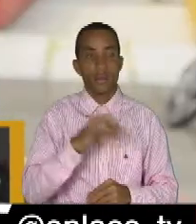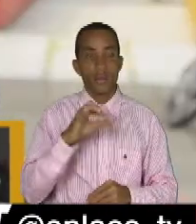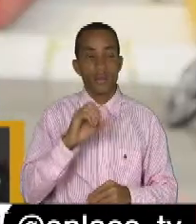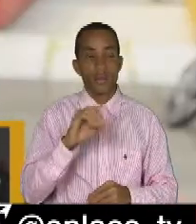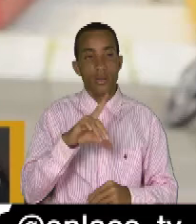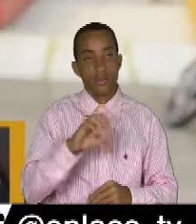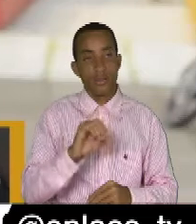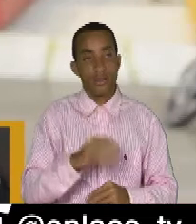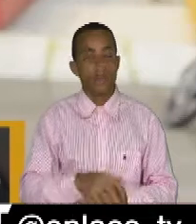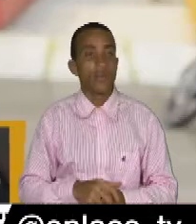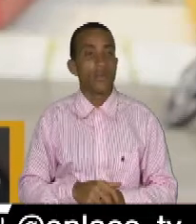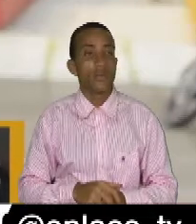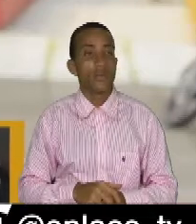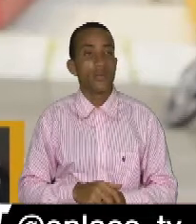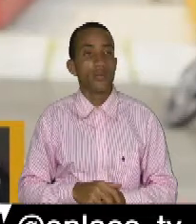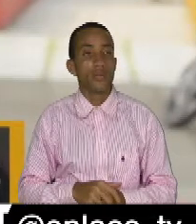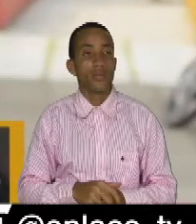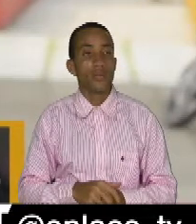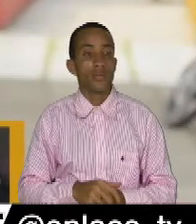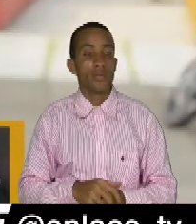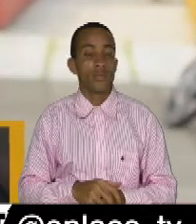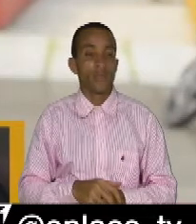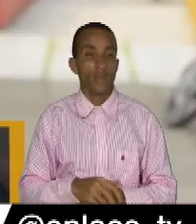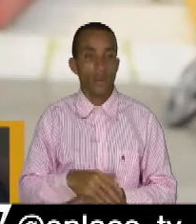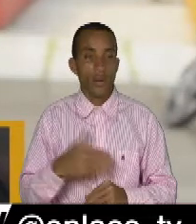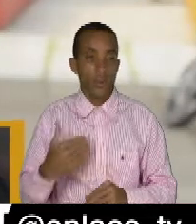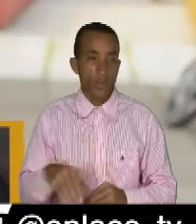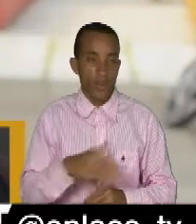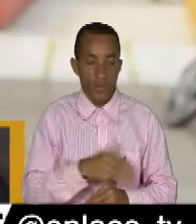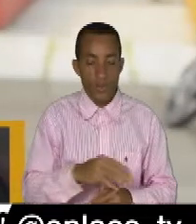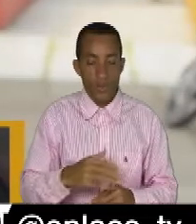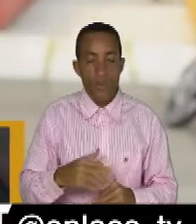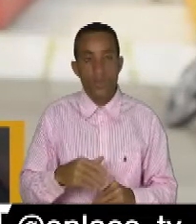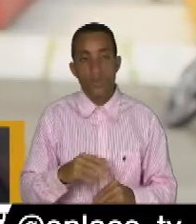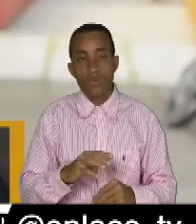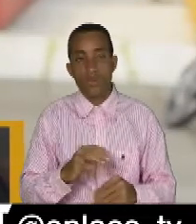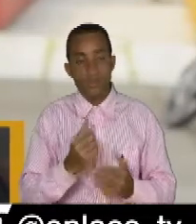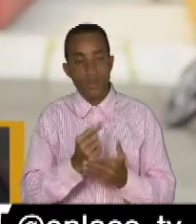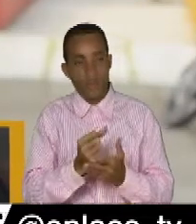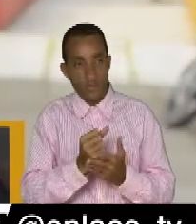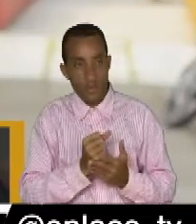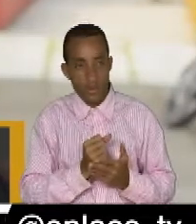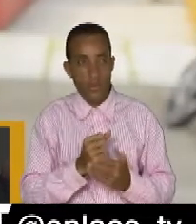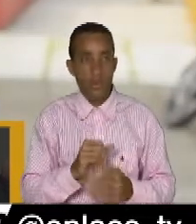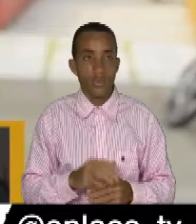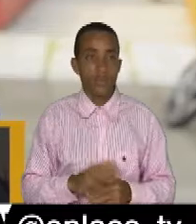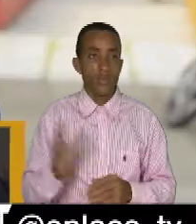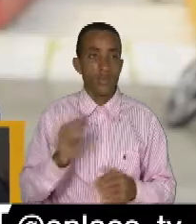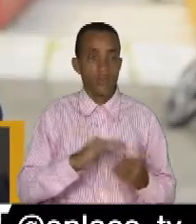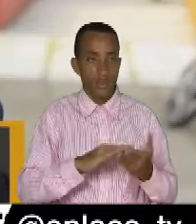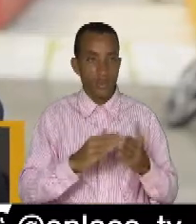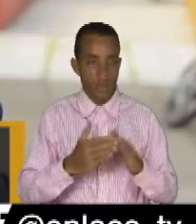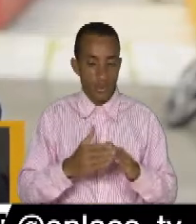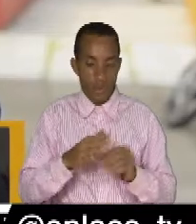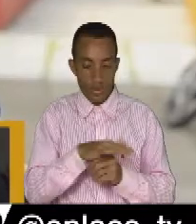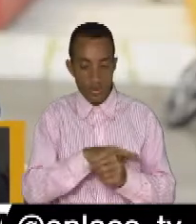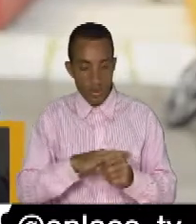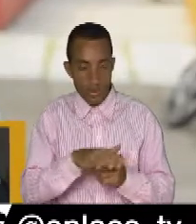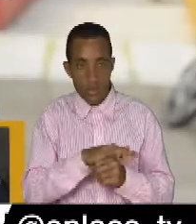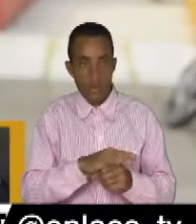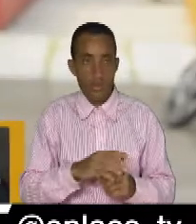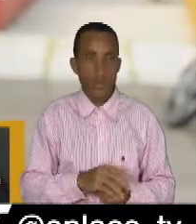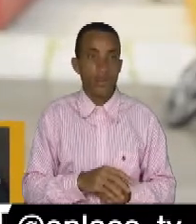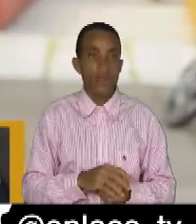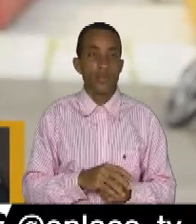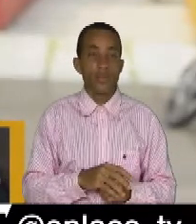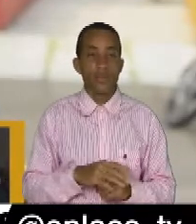todavía, por ahí juega, y con la ayuda, la colaboración de la Acción Comunal del barrio, pues vamos a jugar